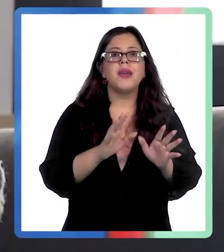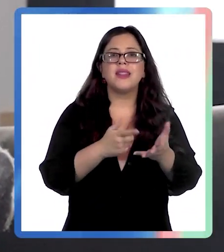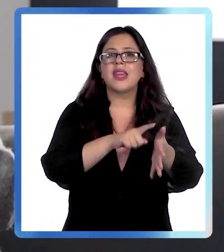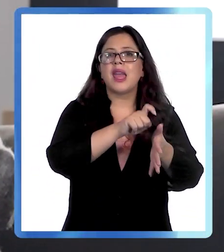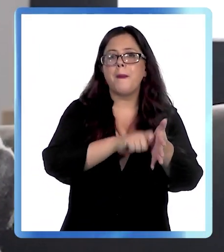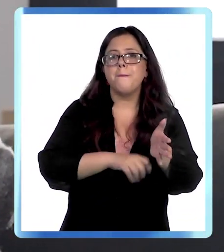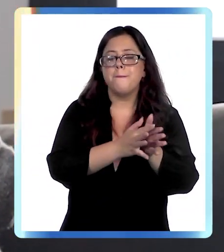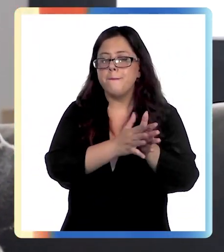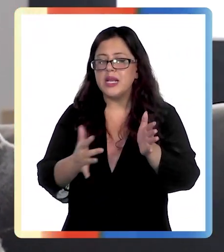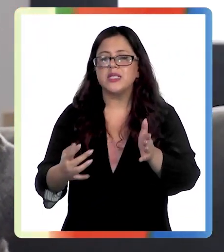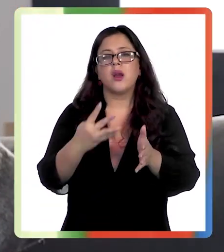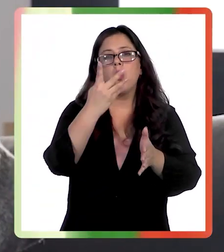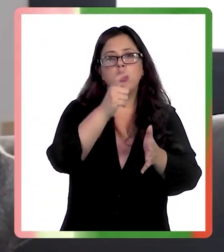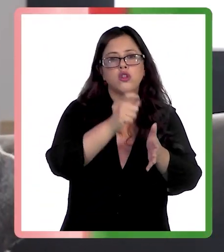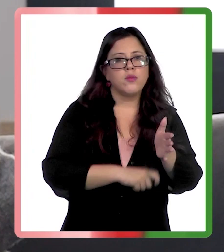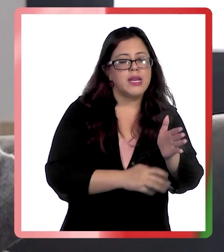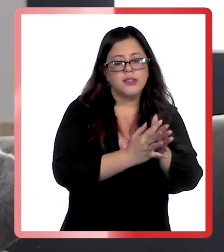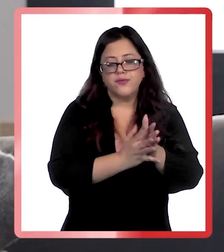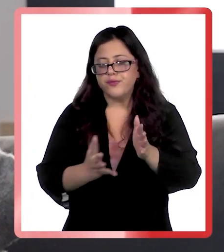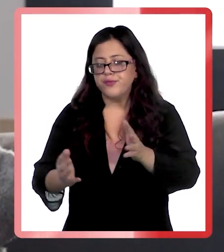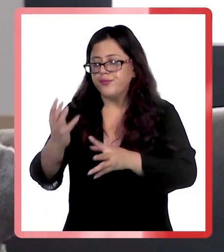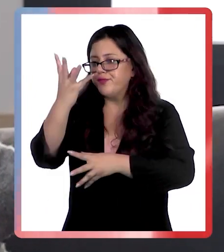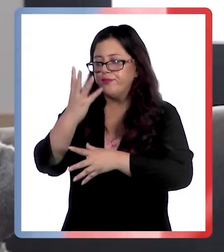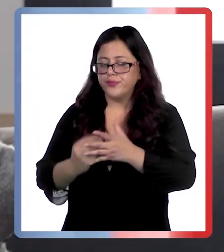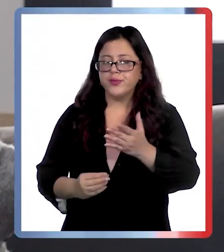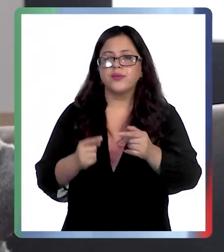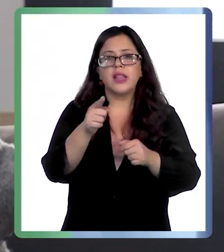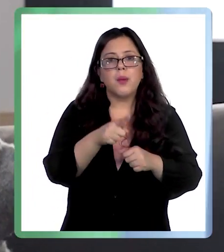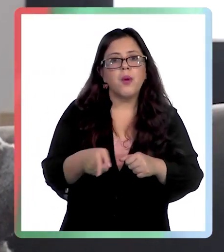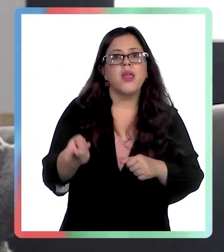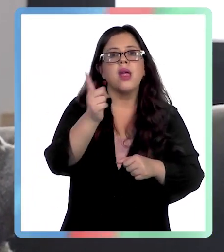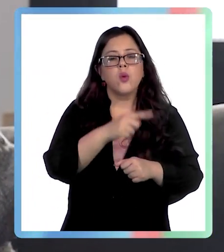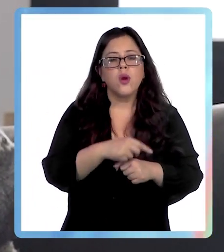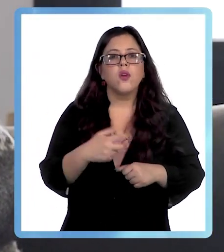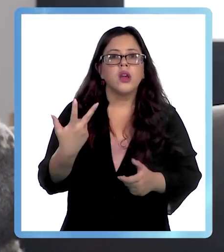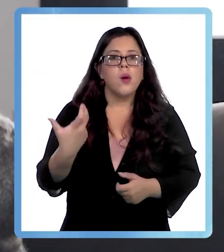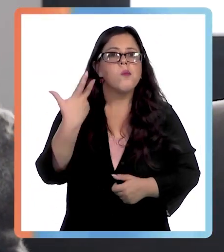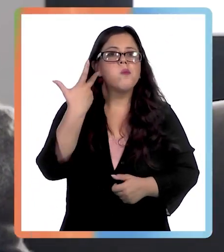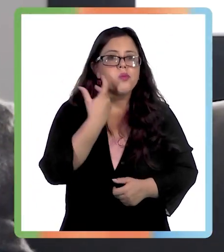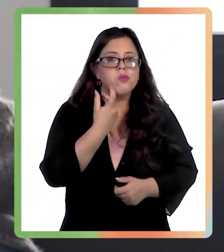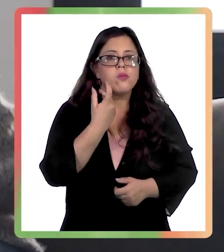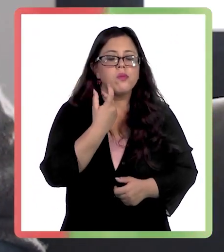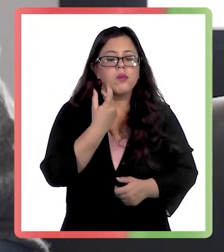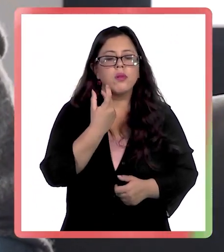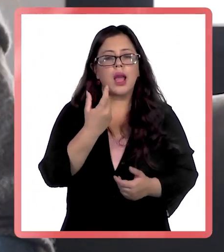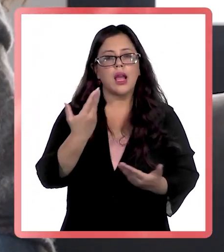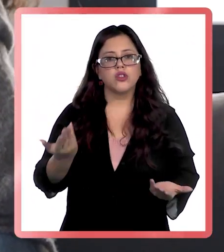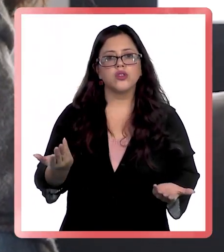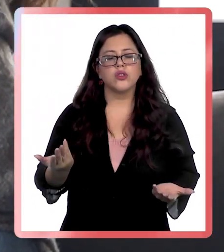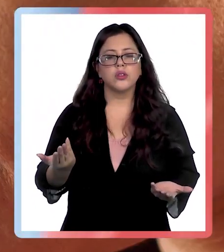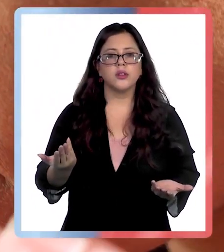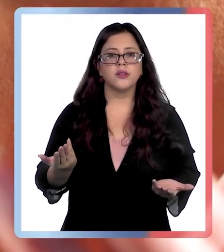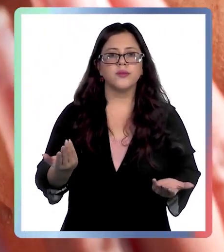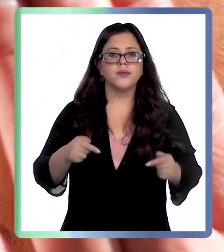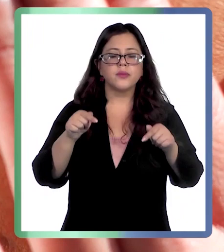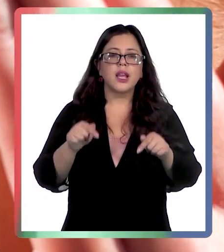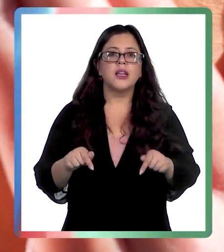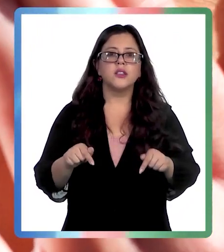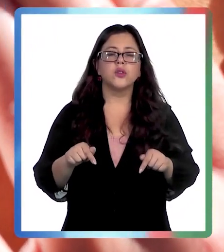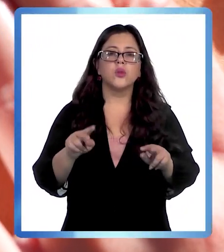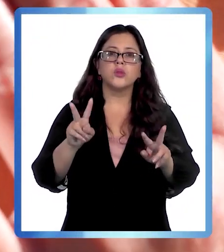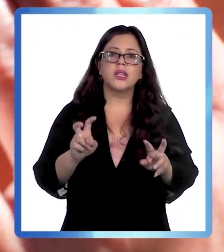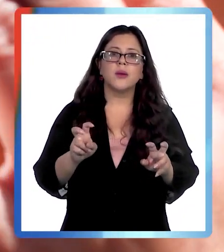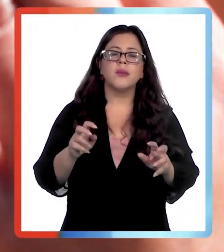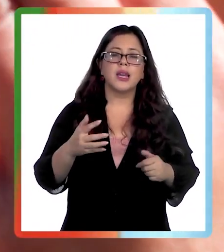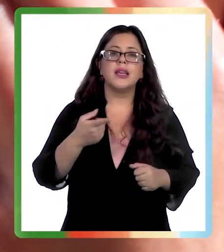meses o sea 4 meses 5 meses y hay que volver a a a colocarlo por lo tanto es